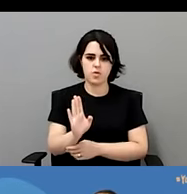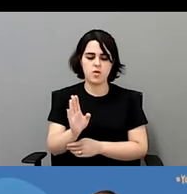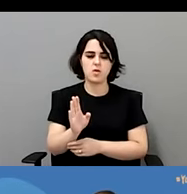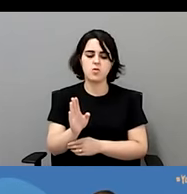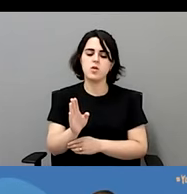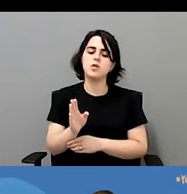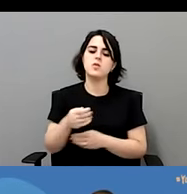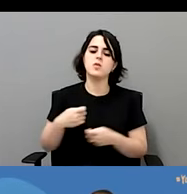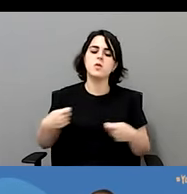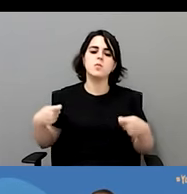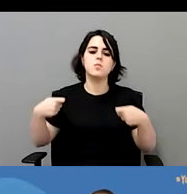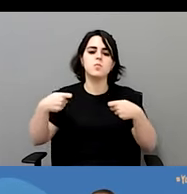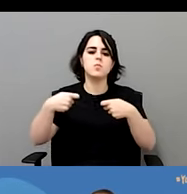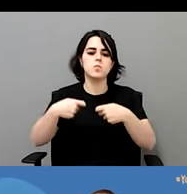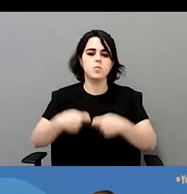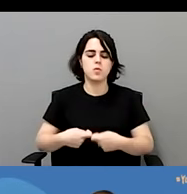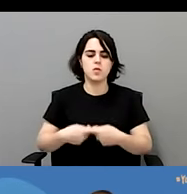cofinanciado al